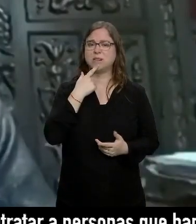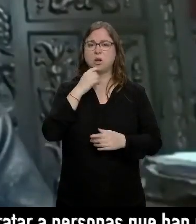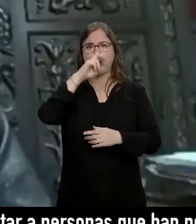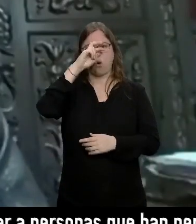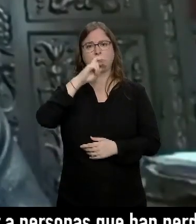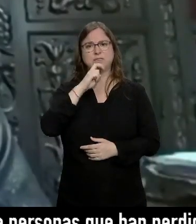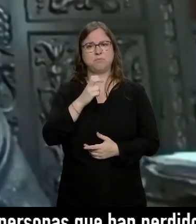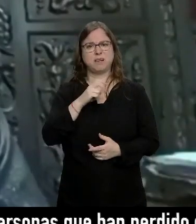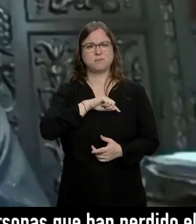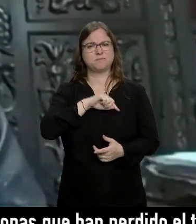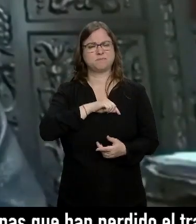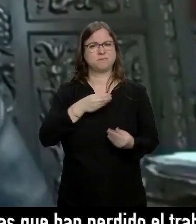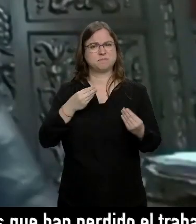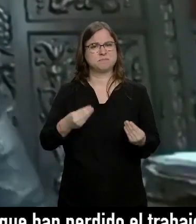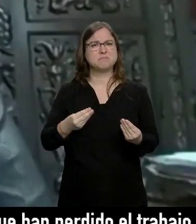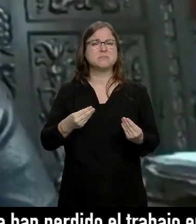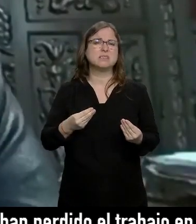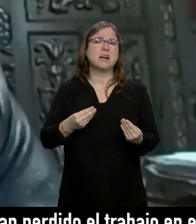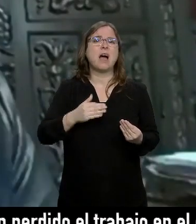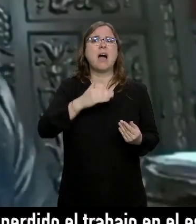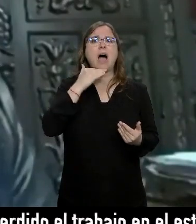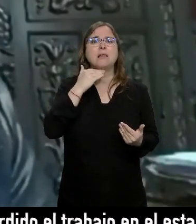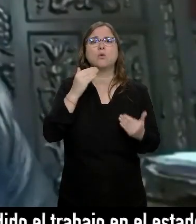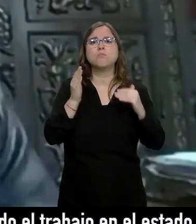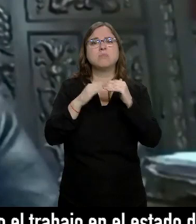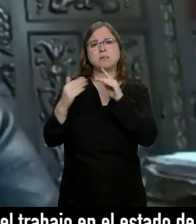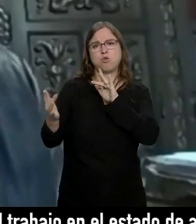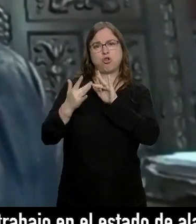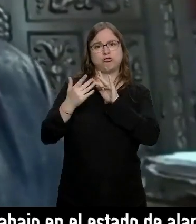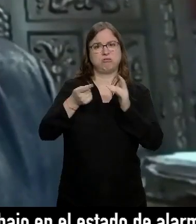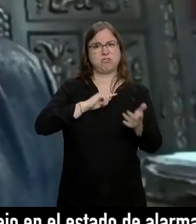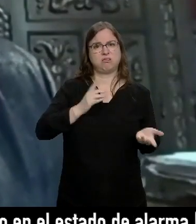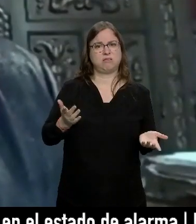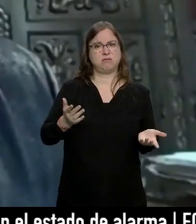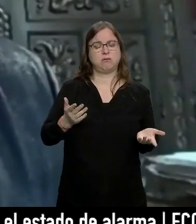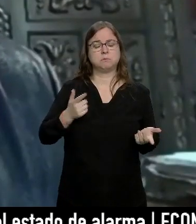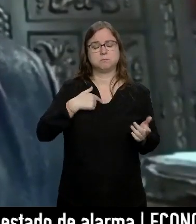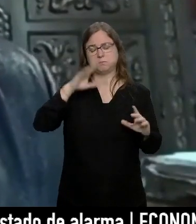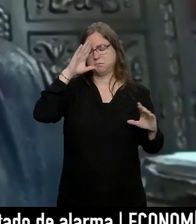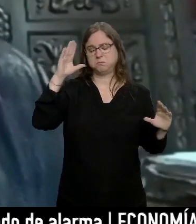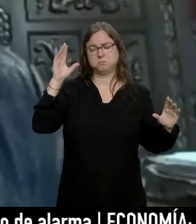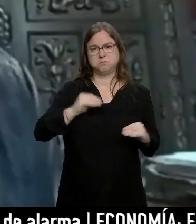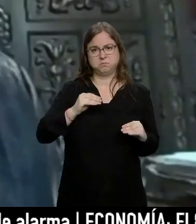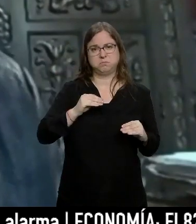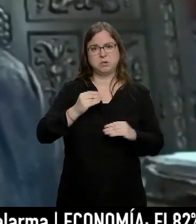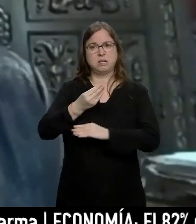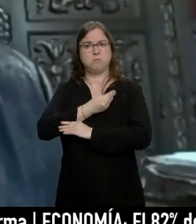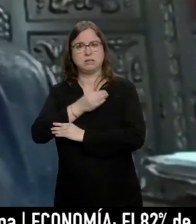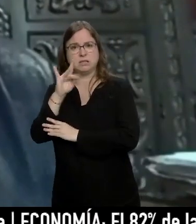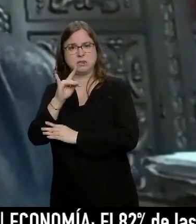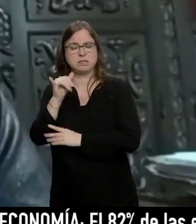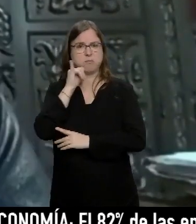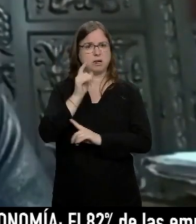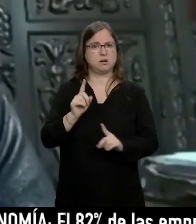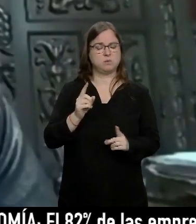obispado nos parece como mínimo que se hubieran puesto en contacto con nosotros y sí, nos ha dejado perplejos, absolutamente